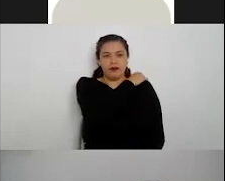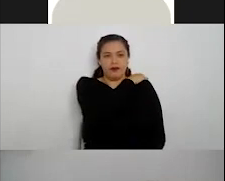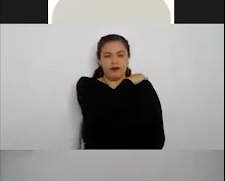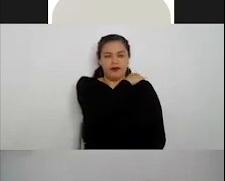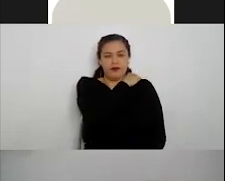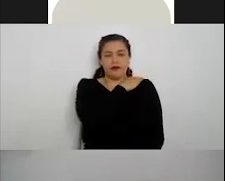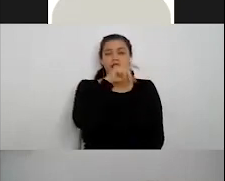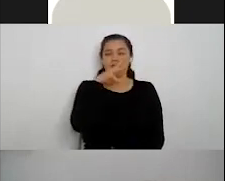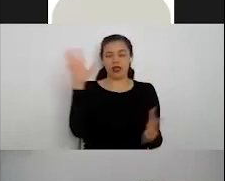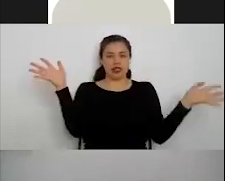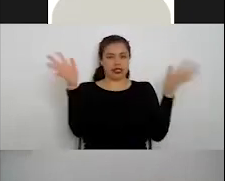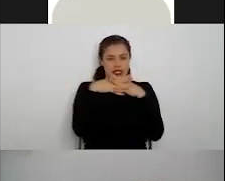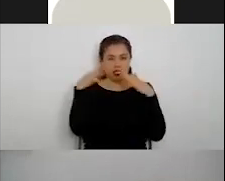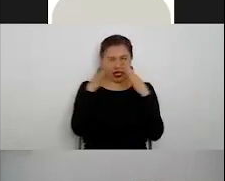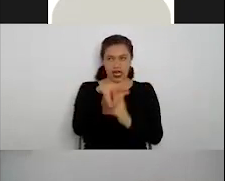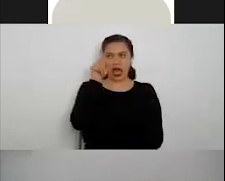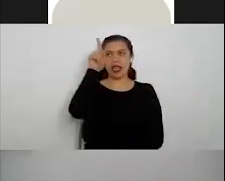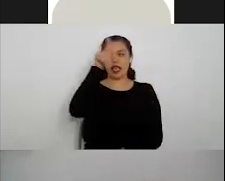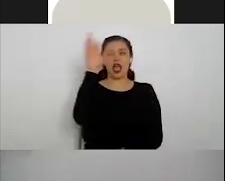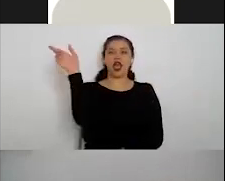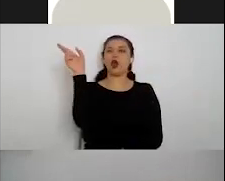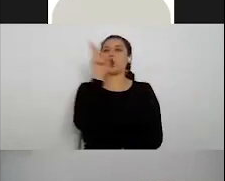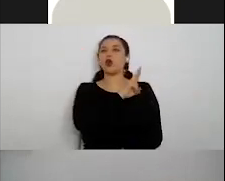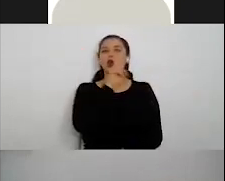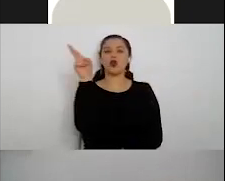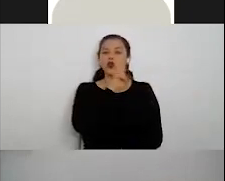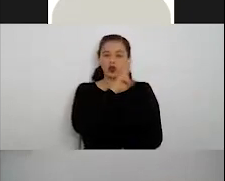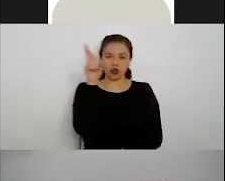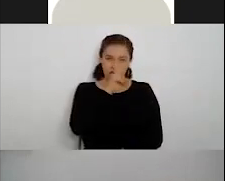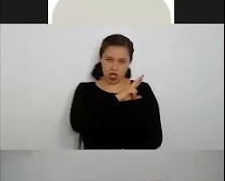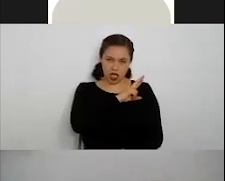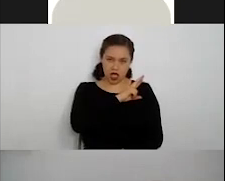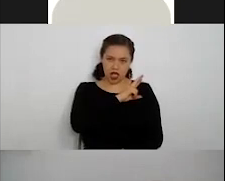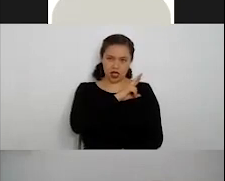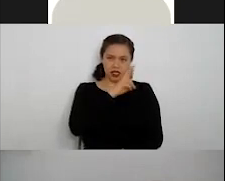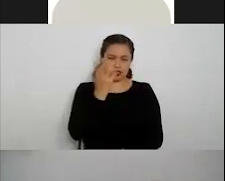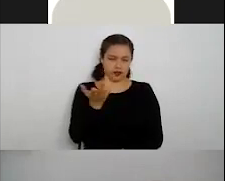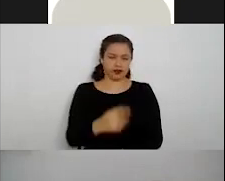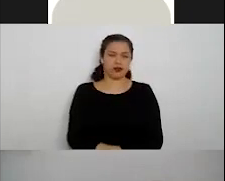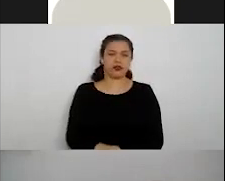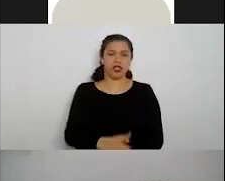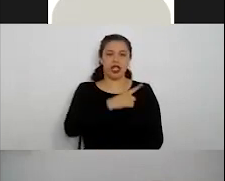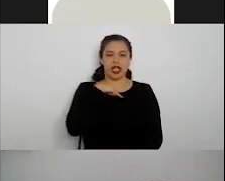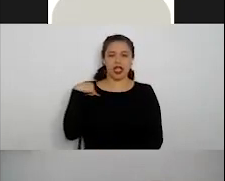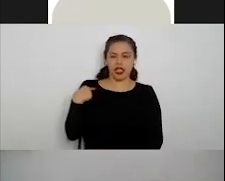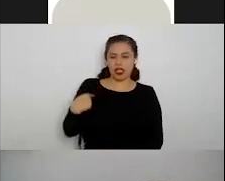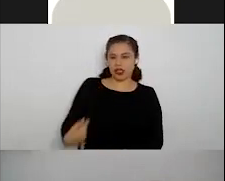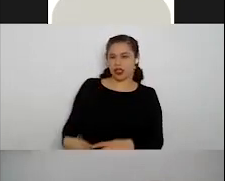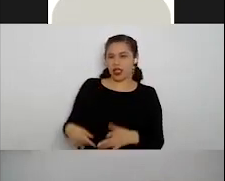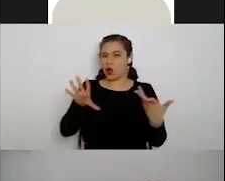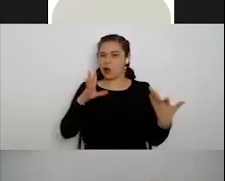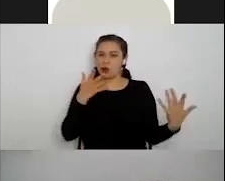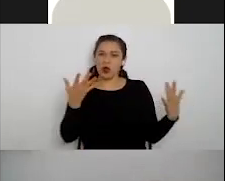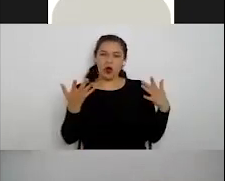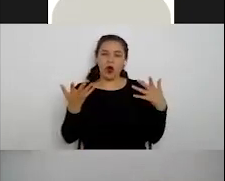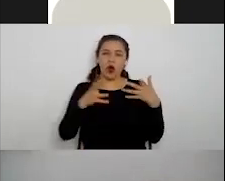la guerra de Rusia, la postura de China ha sido muy ambivalente y muy de apoyar